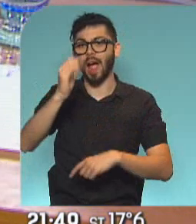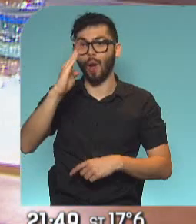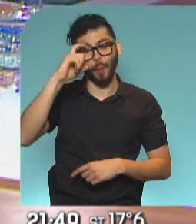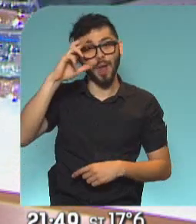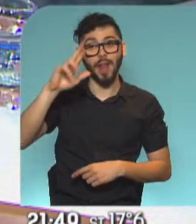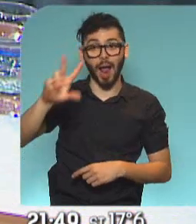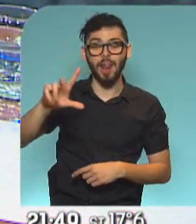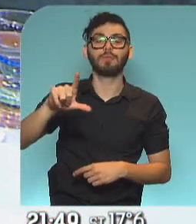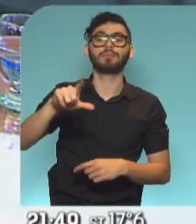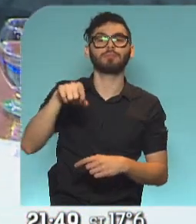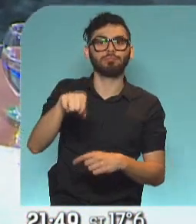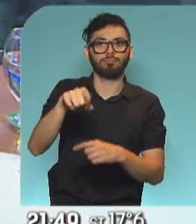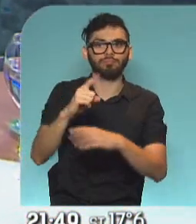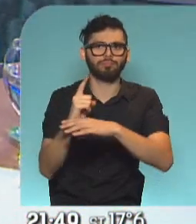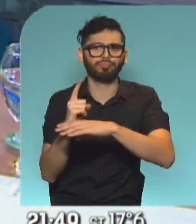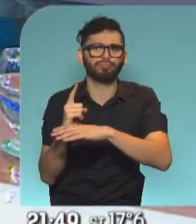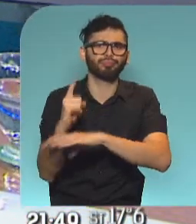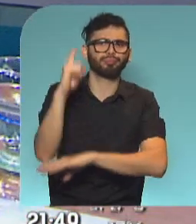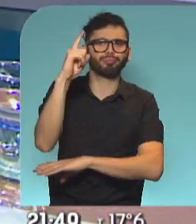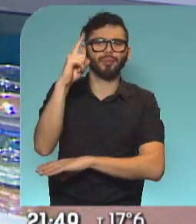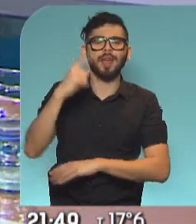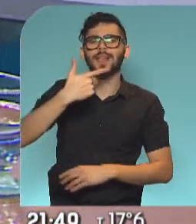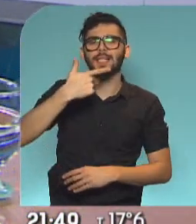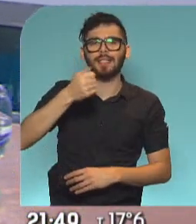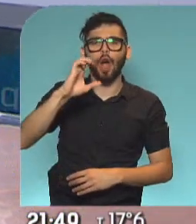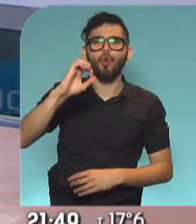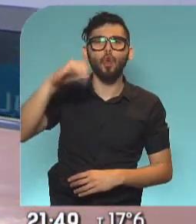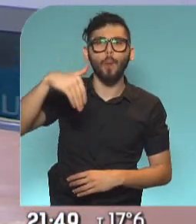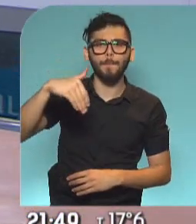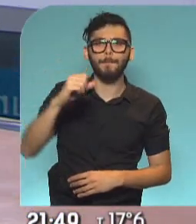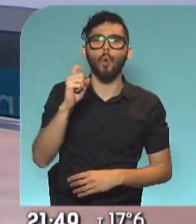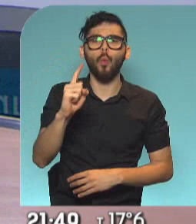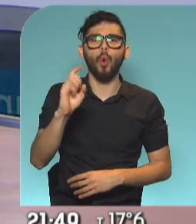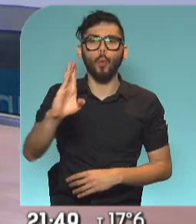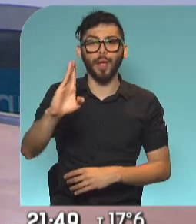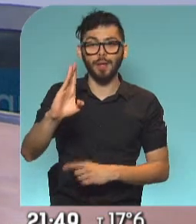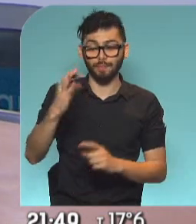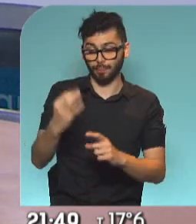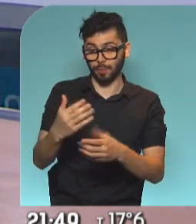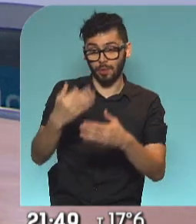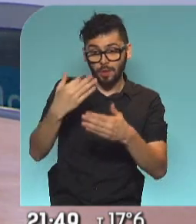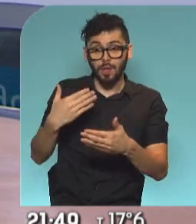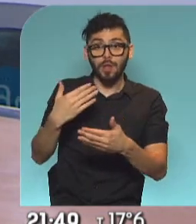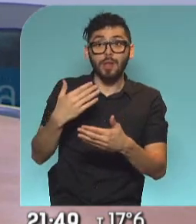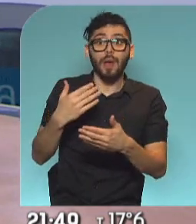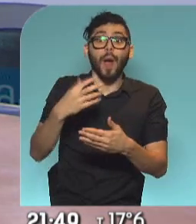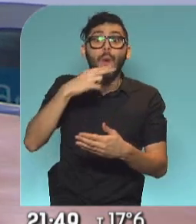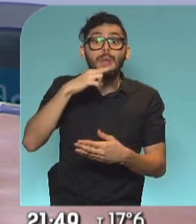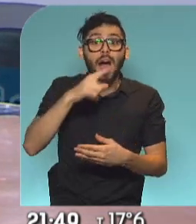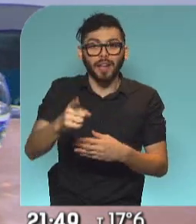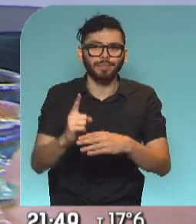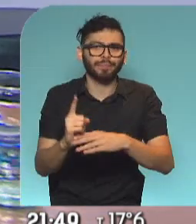1B. Este lanzamiento que se va a realizar mañana, que tuvo que ser postergado por algunas horas, el viernes concretamente, y que